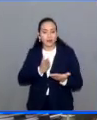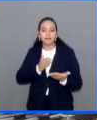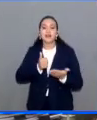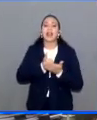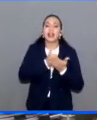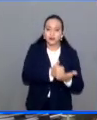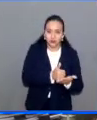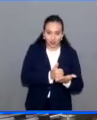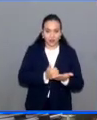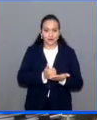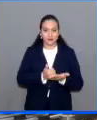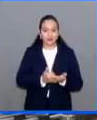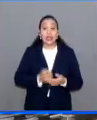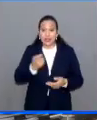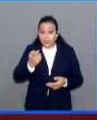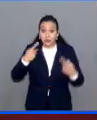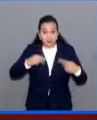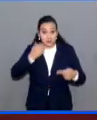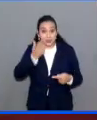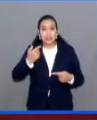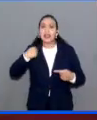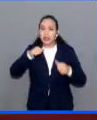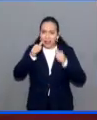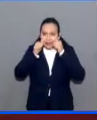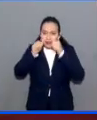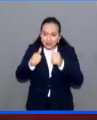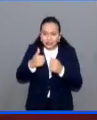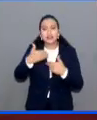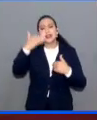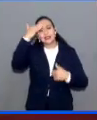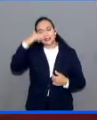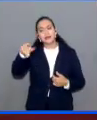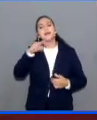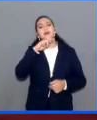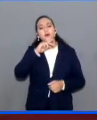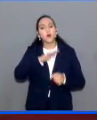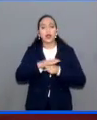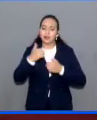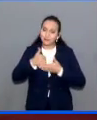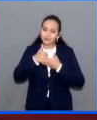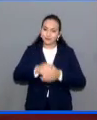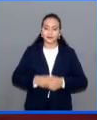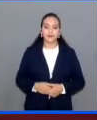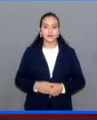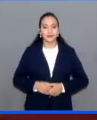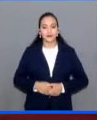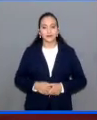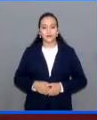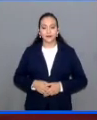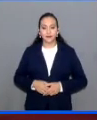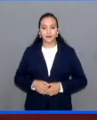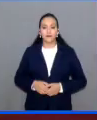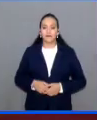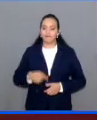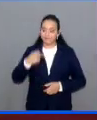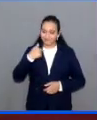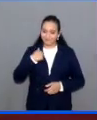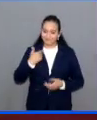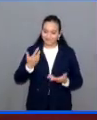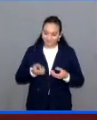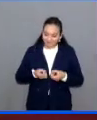y comprender sus necesidades. Manifiesto, por supuesto, mi más amplio